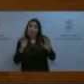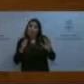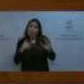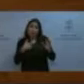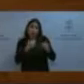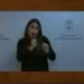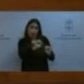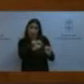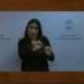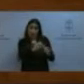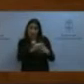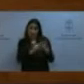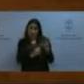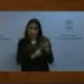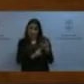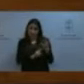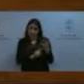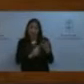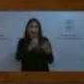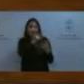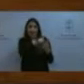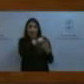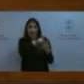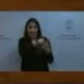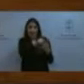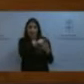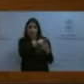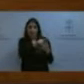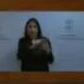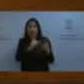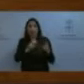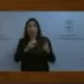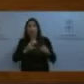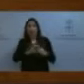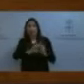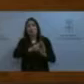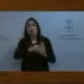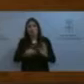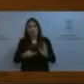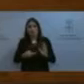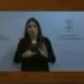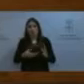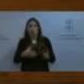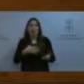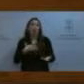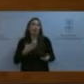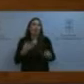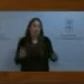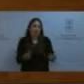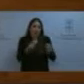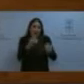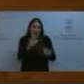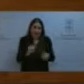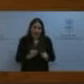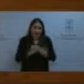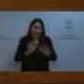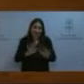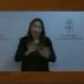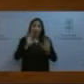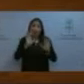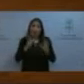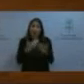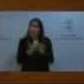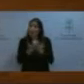rechazarlas. Respecto a la primera de modificación, por supuesto que se puede reforzar y mejorar, pero el sentido de